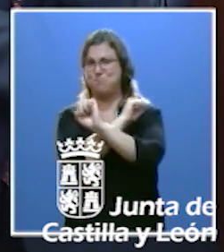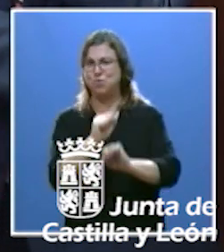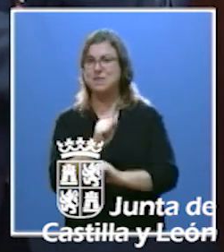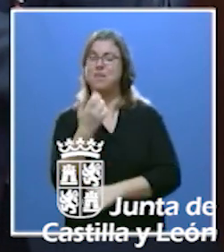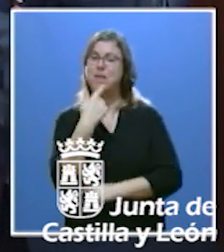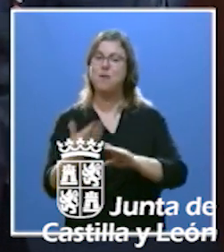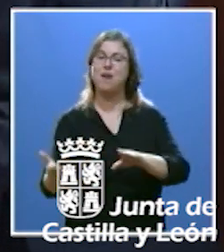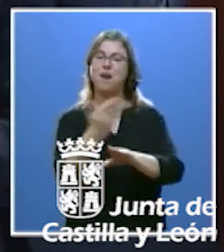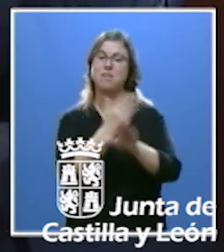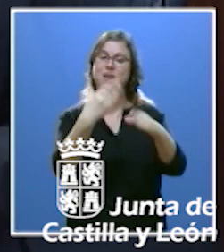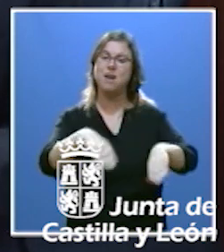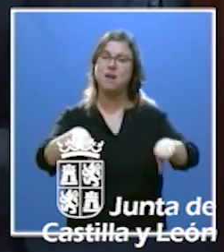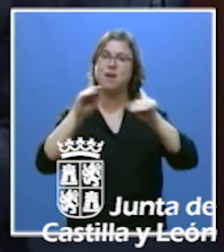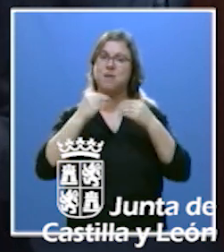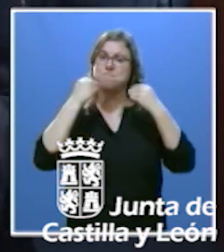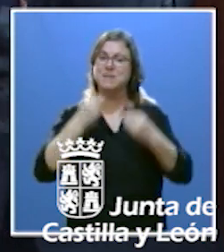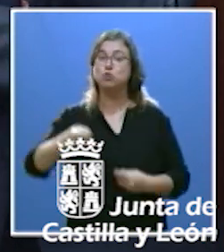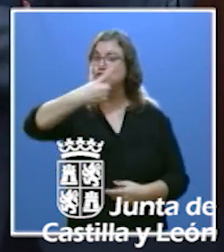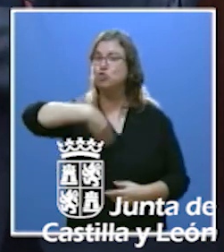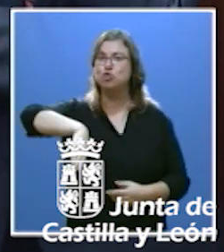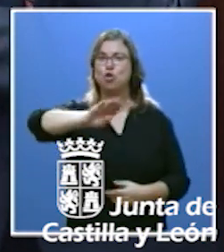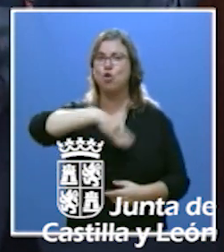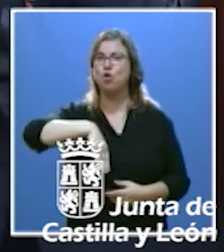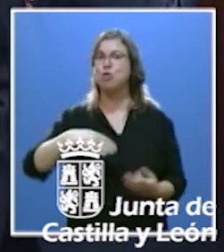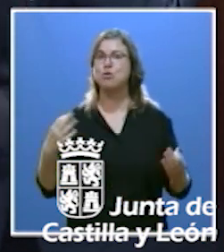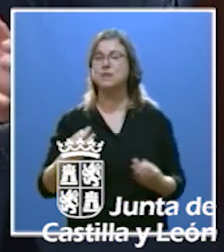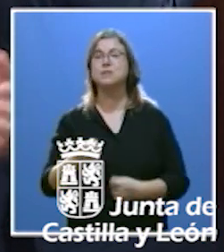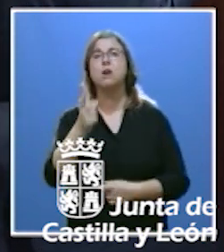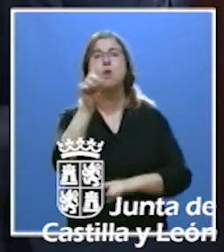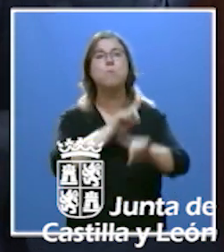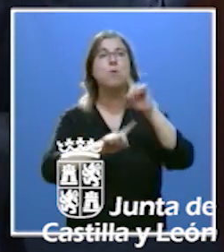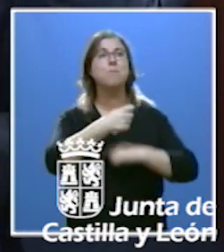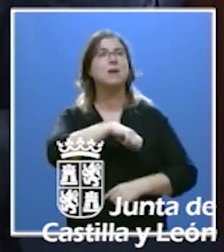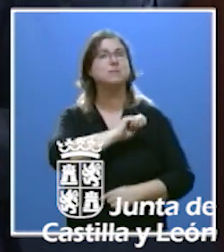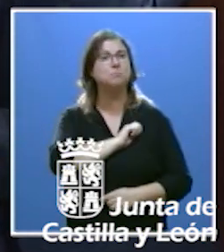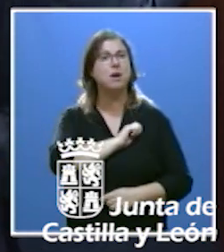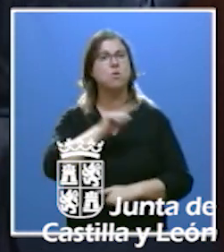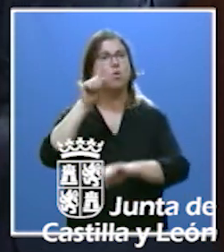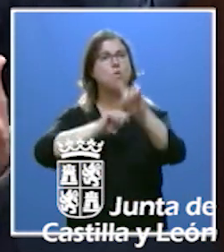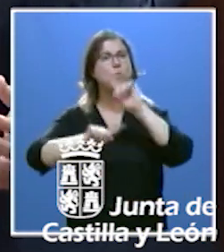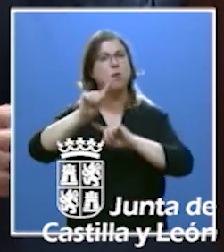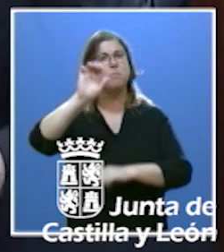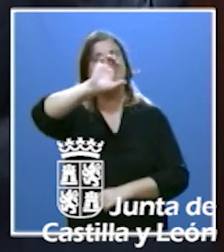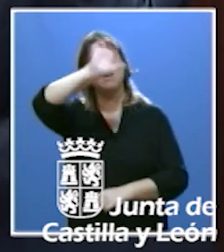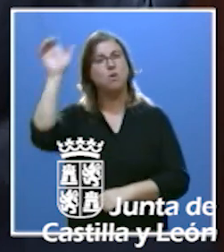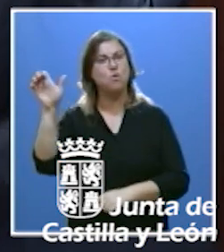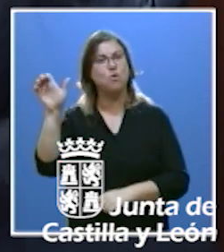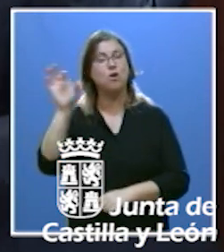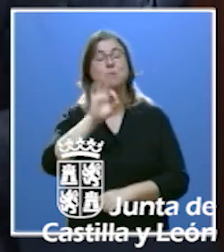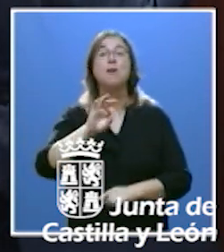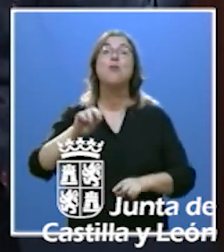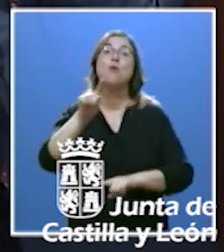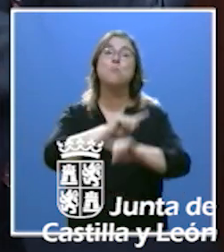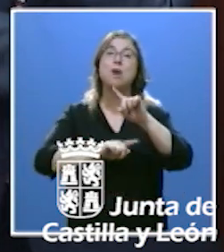capaces de entender todos que se trata no solo de un problema de España y de Europa, de un problema de las